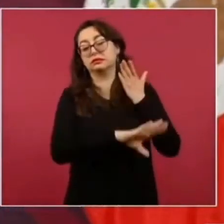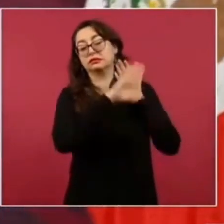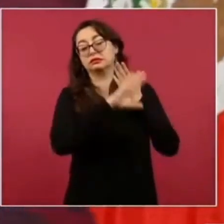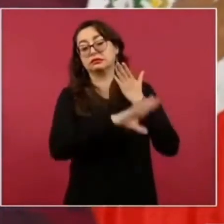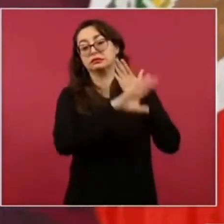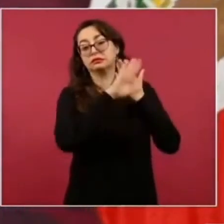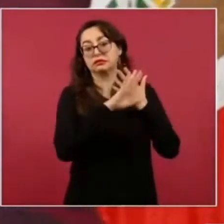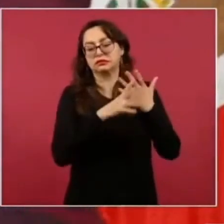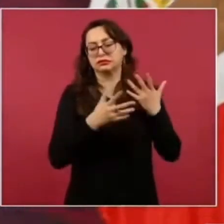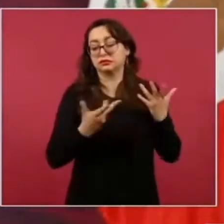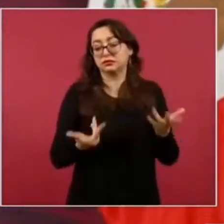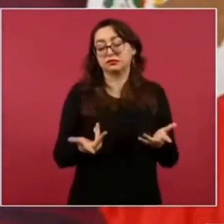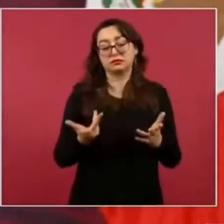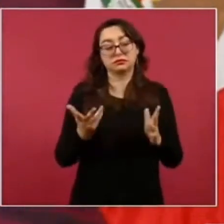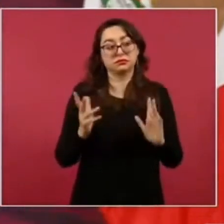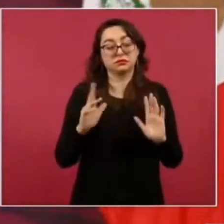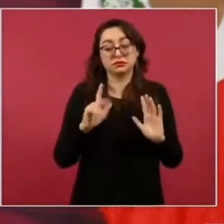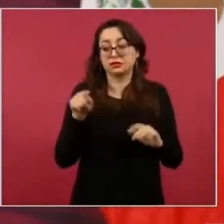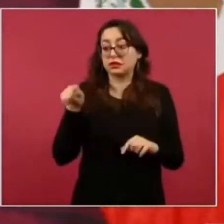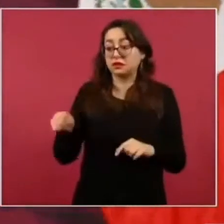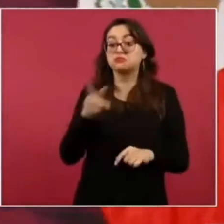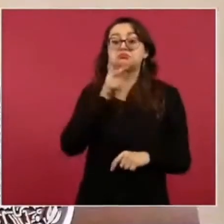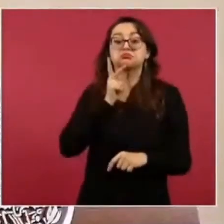Rockefeller decía,